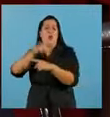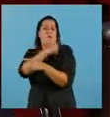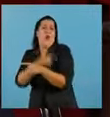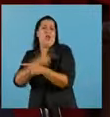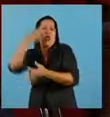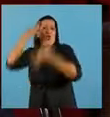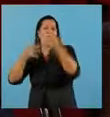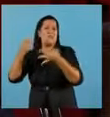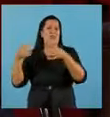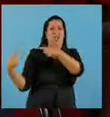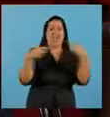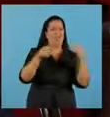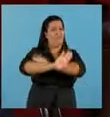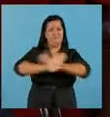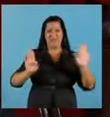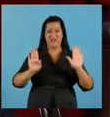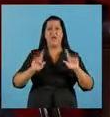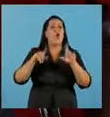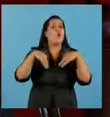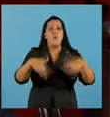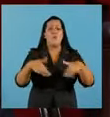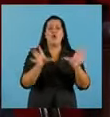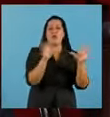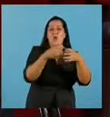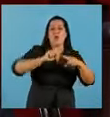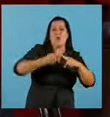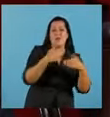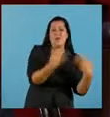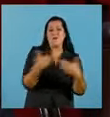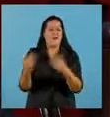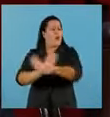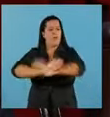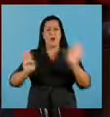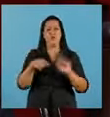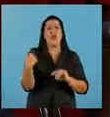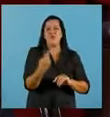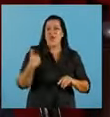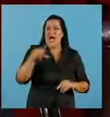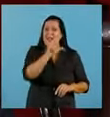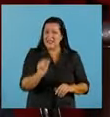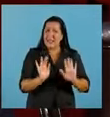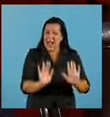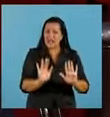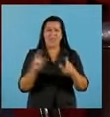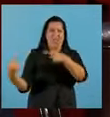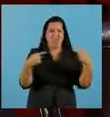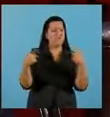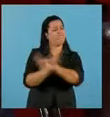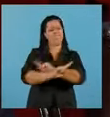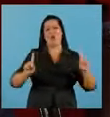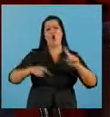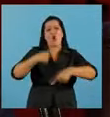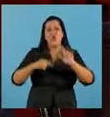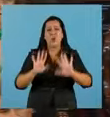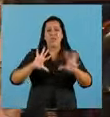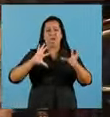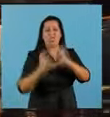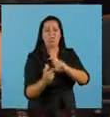sea cualquiera el color partidario que sea. No nos merecemos como Argentina continuar con este